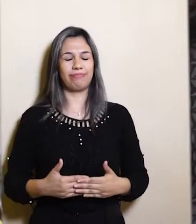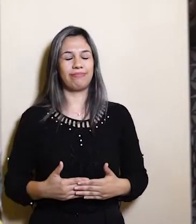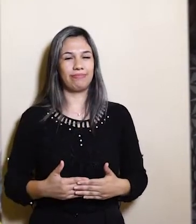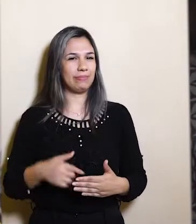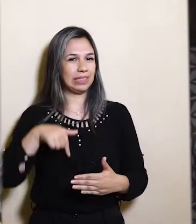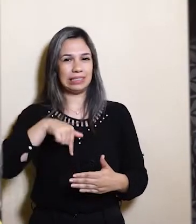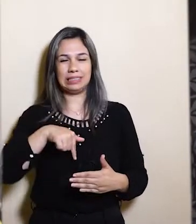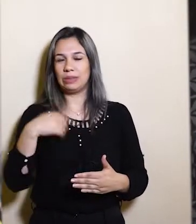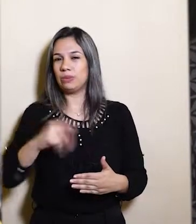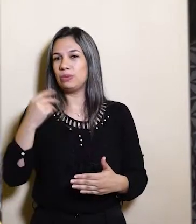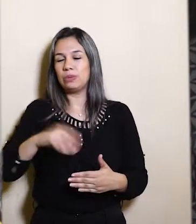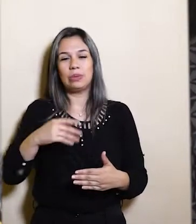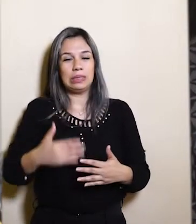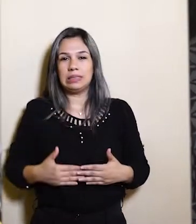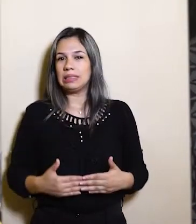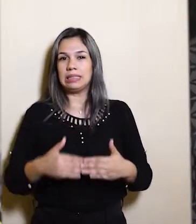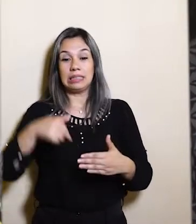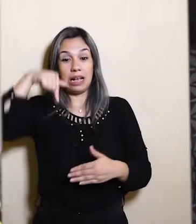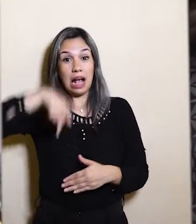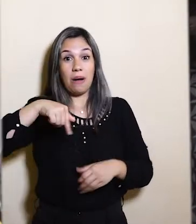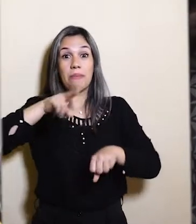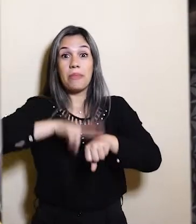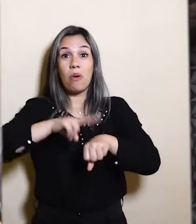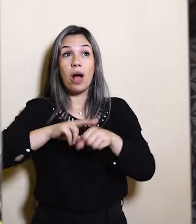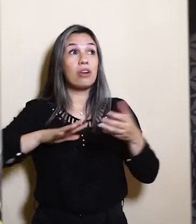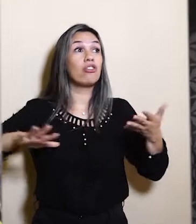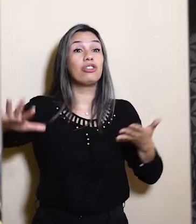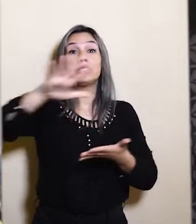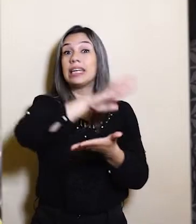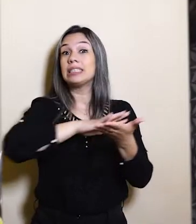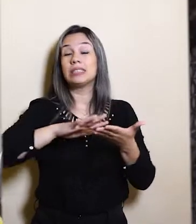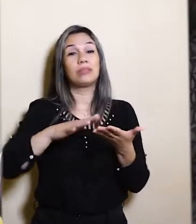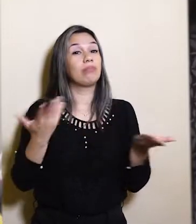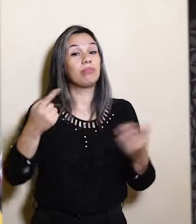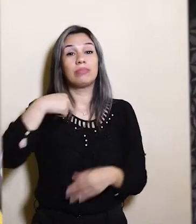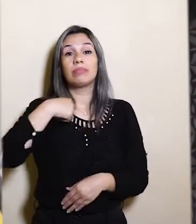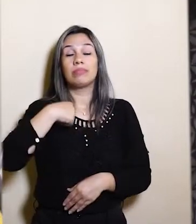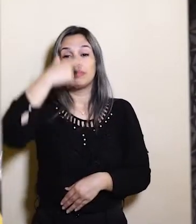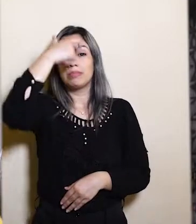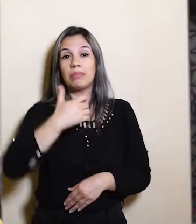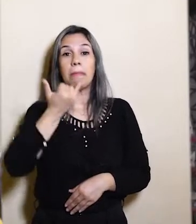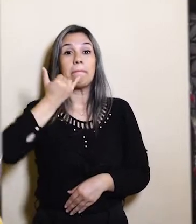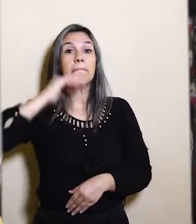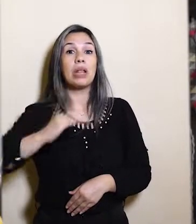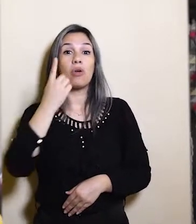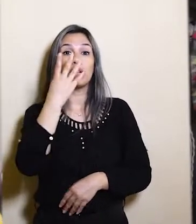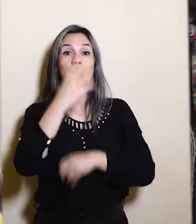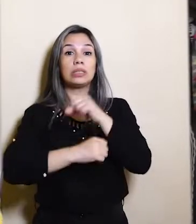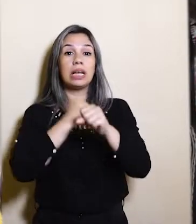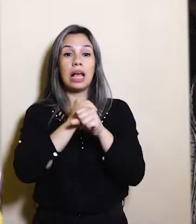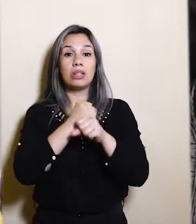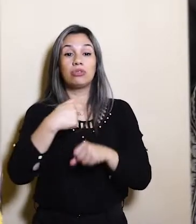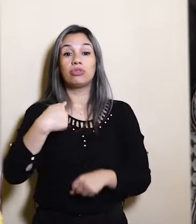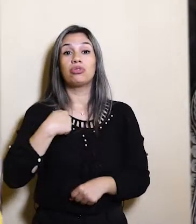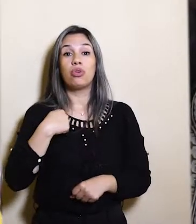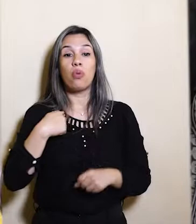Y bajo el contexto que hoy vive Paraguay, esa niña es abstraída del sujeto persona,